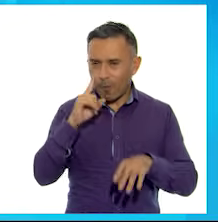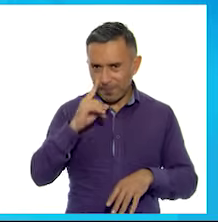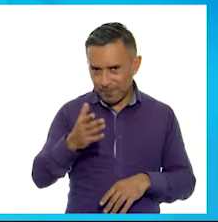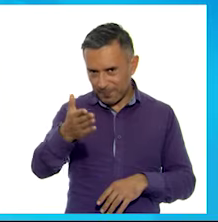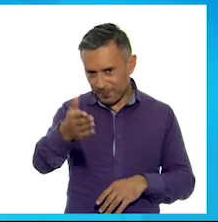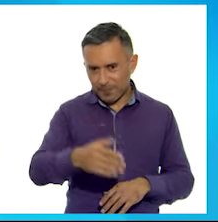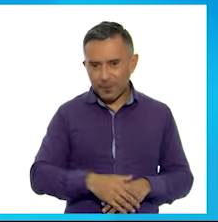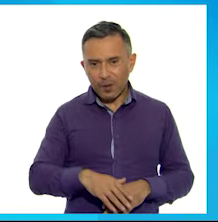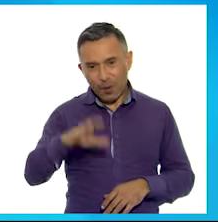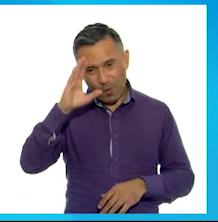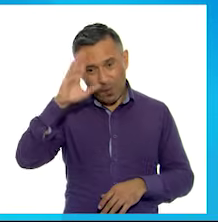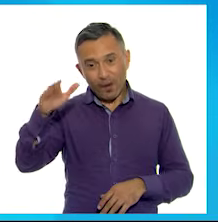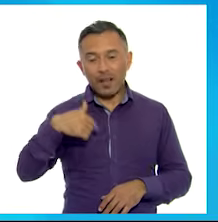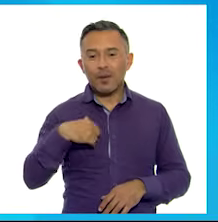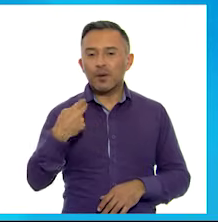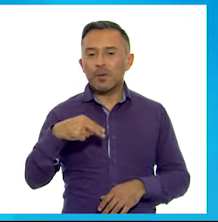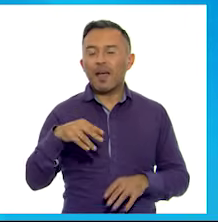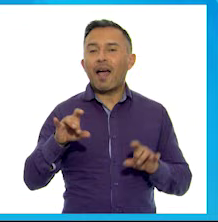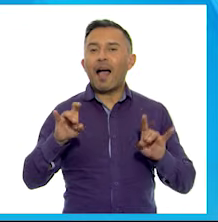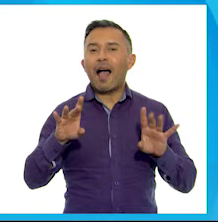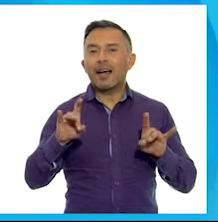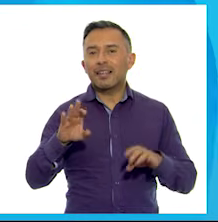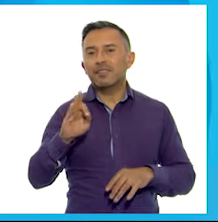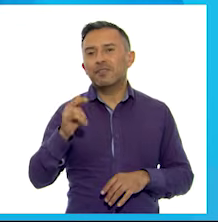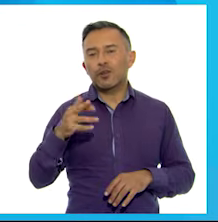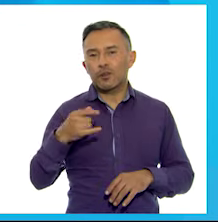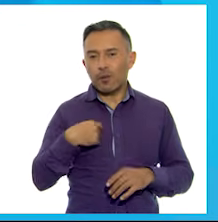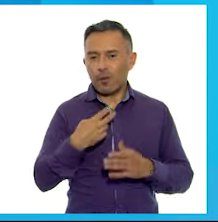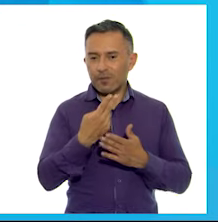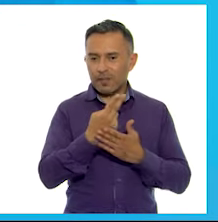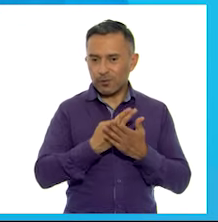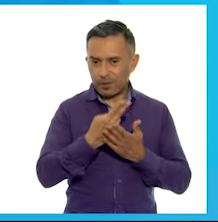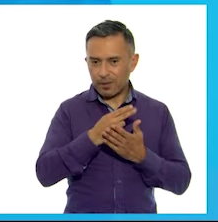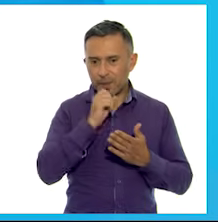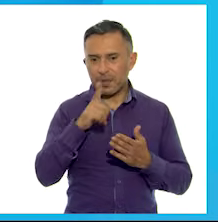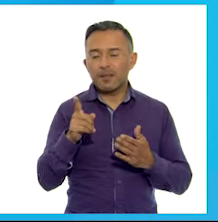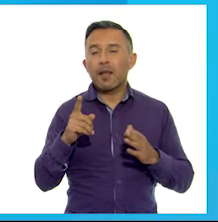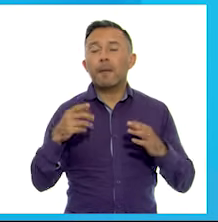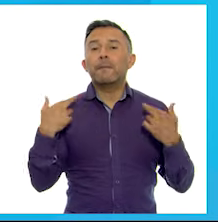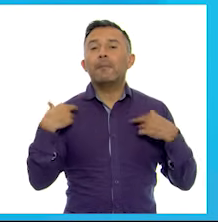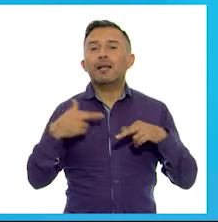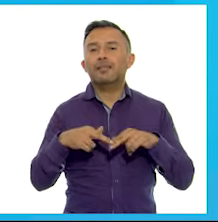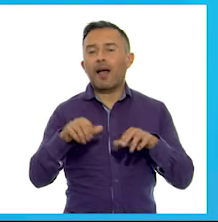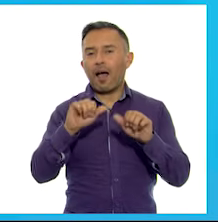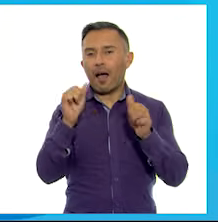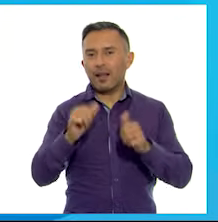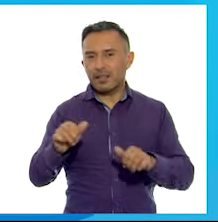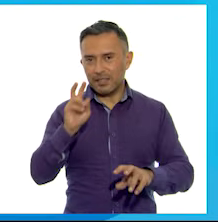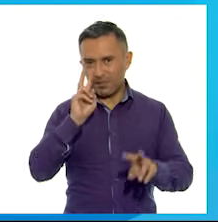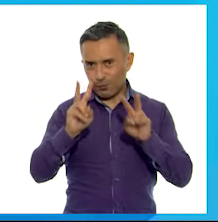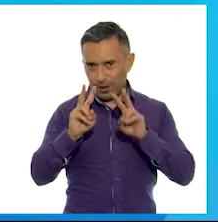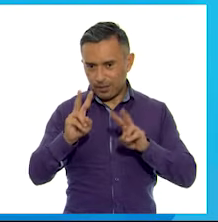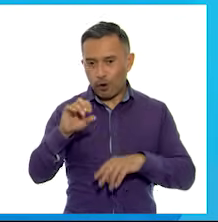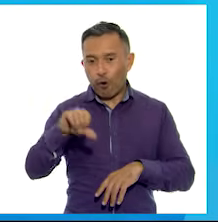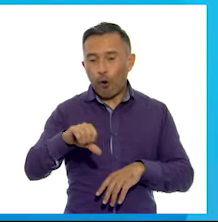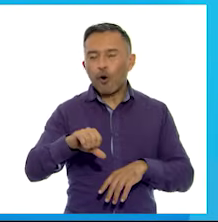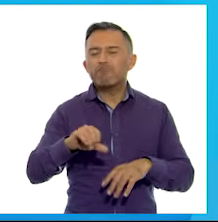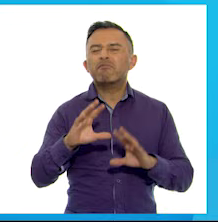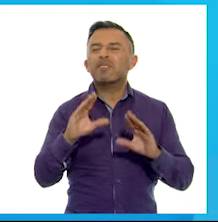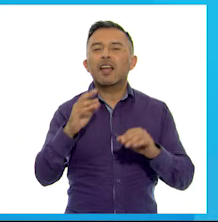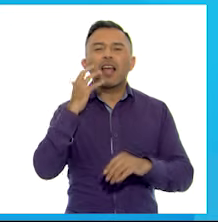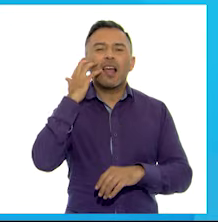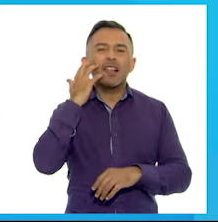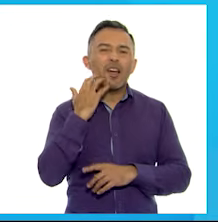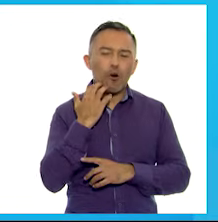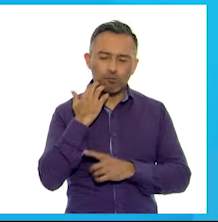chicos, yo soy Ángeles Figueroa, soy ilustradora y maestra de artes visuales. El día de hoy les voy a enseñar a hacer un león empleando